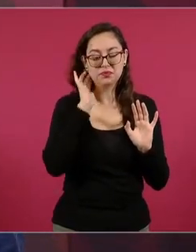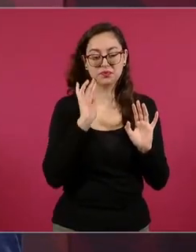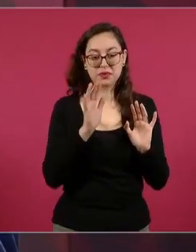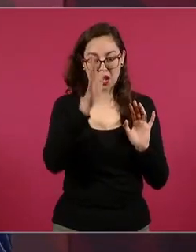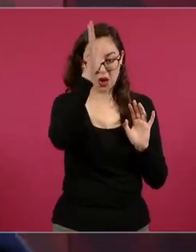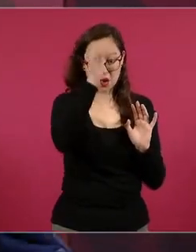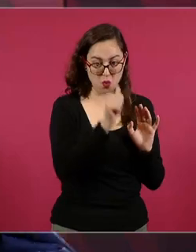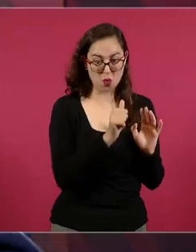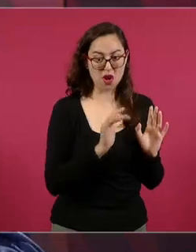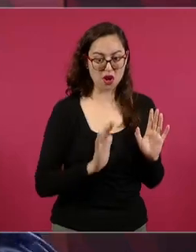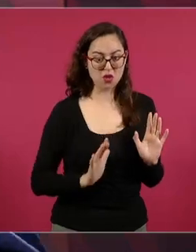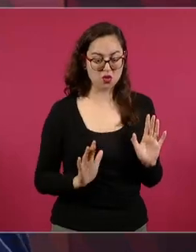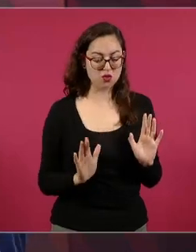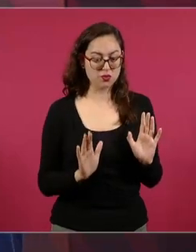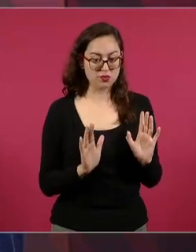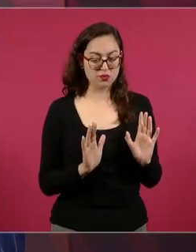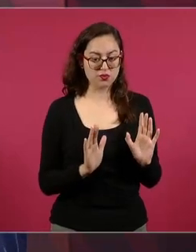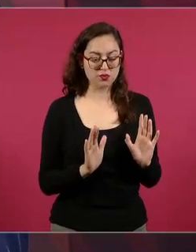no les